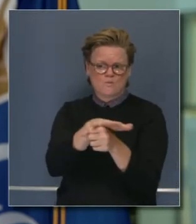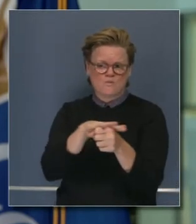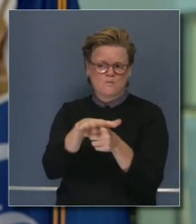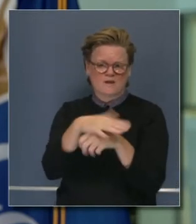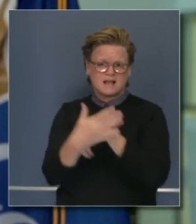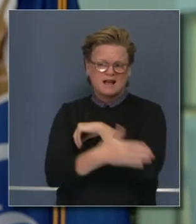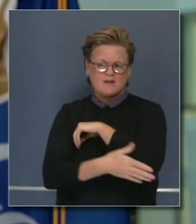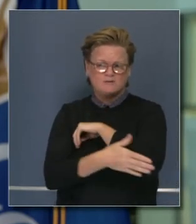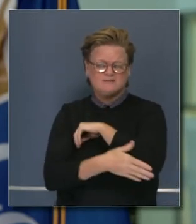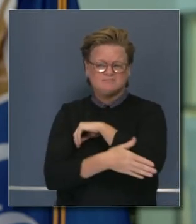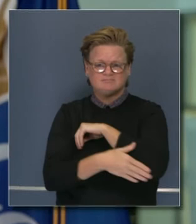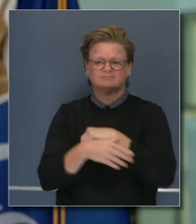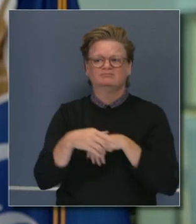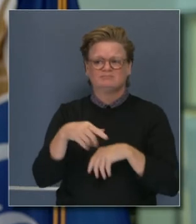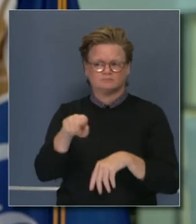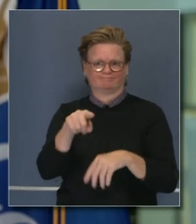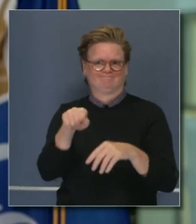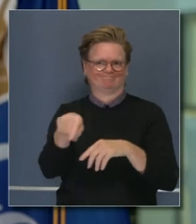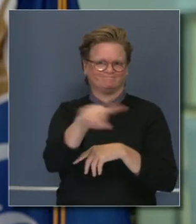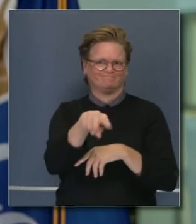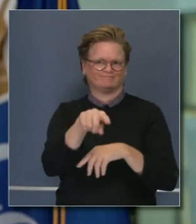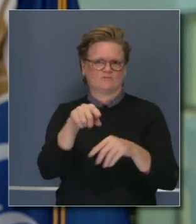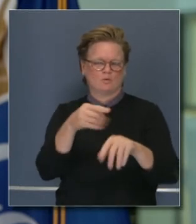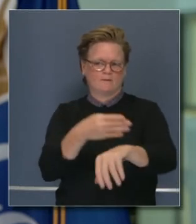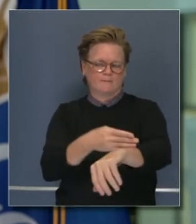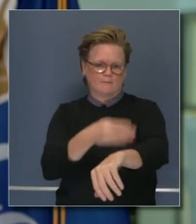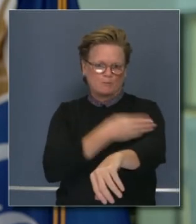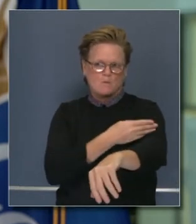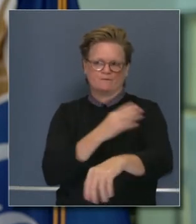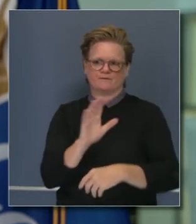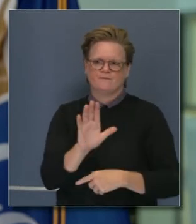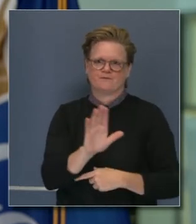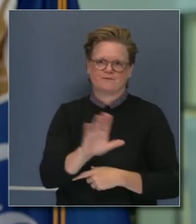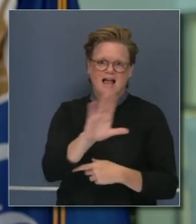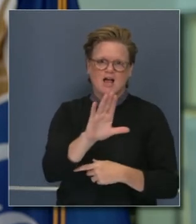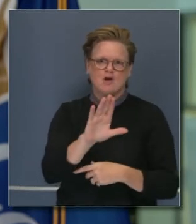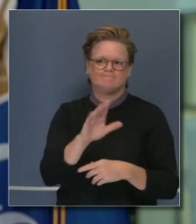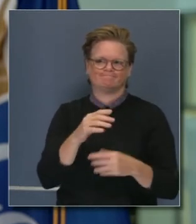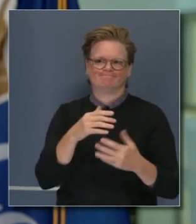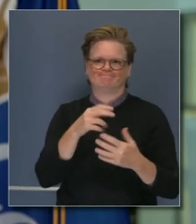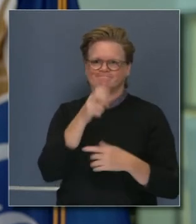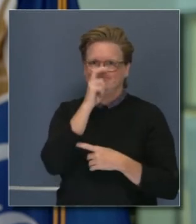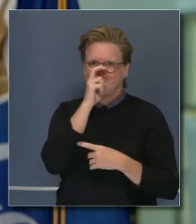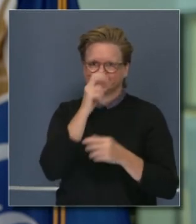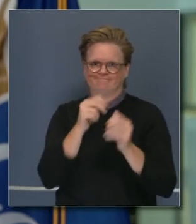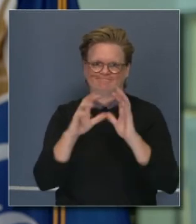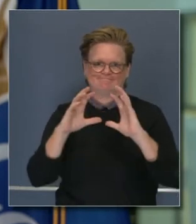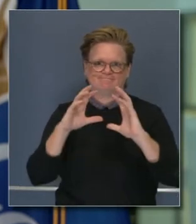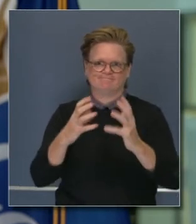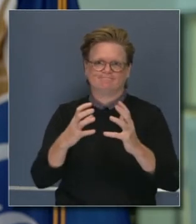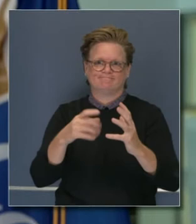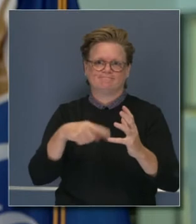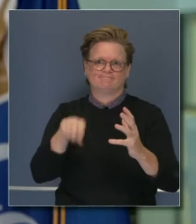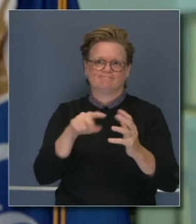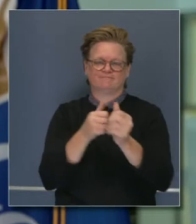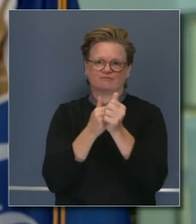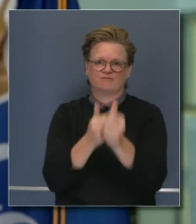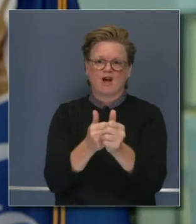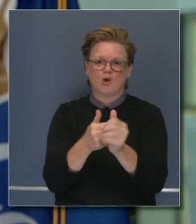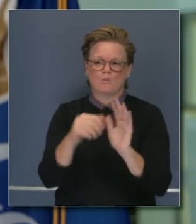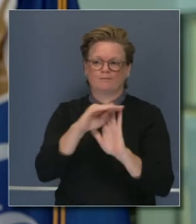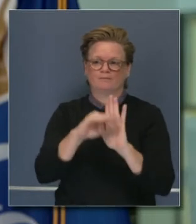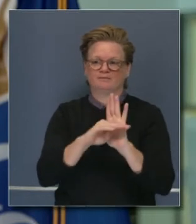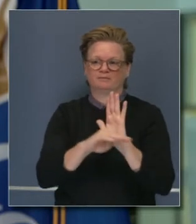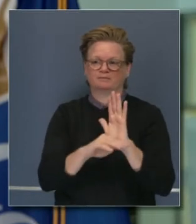con funcionarios locales para fortalecer esos lugares. Estoy impresionado con muchos líderes de gobiernos locales, de